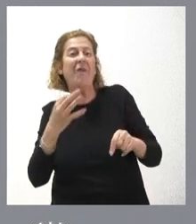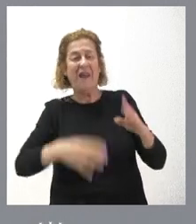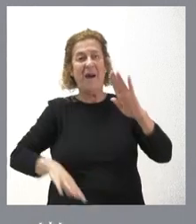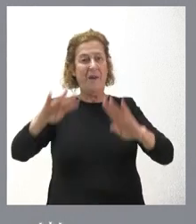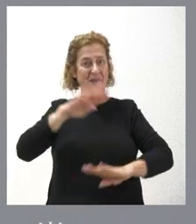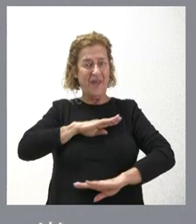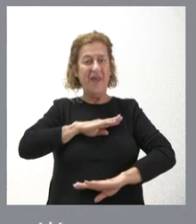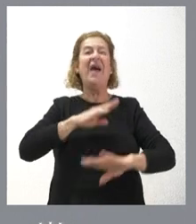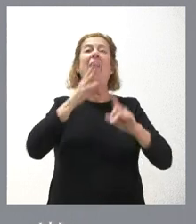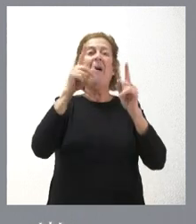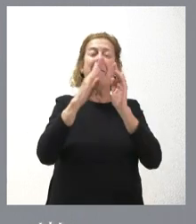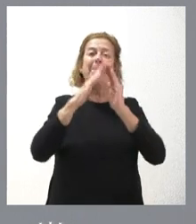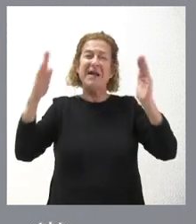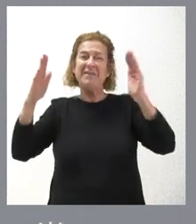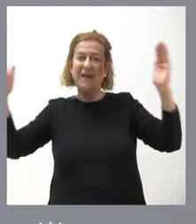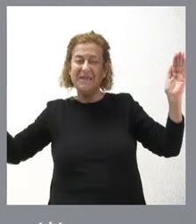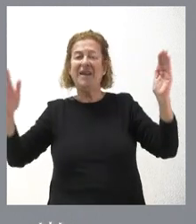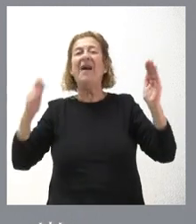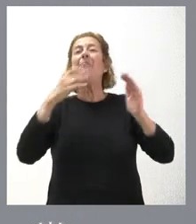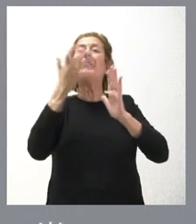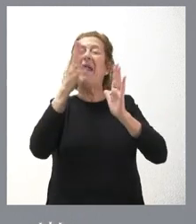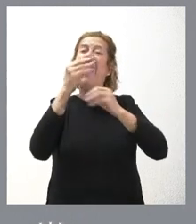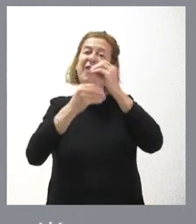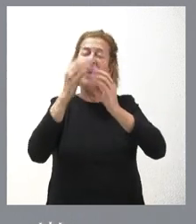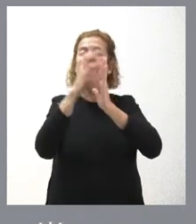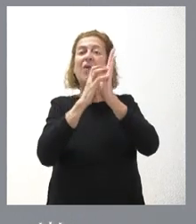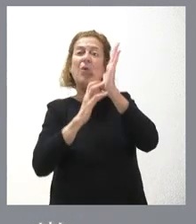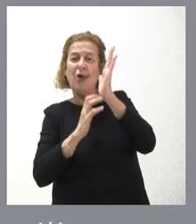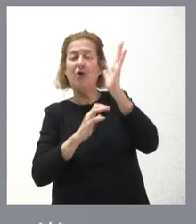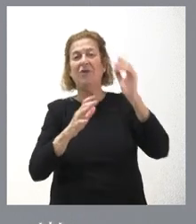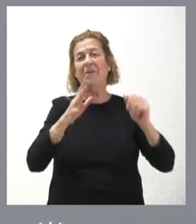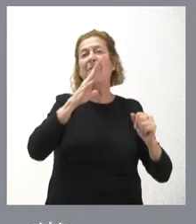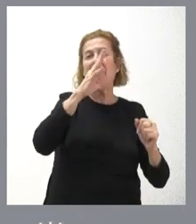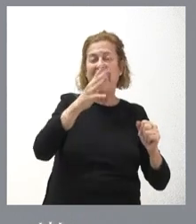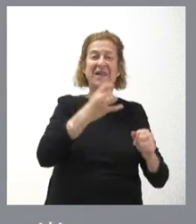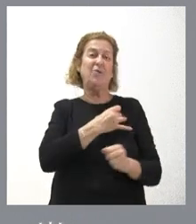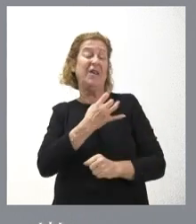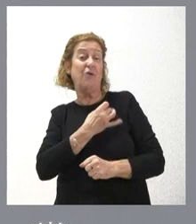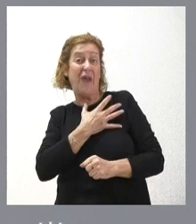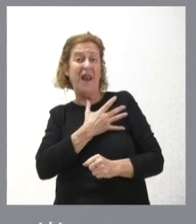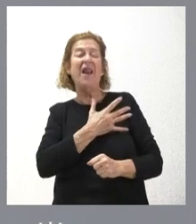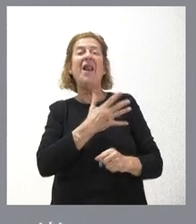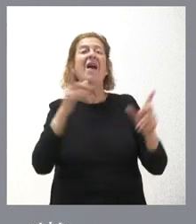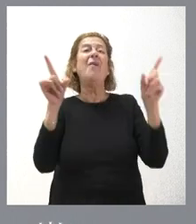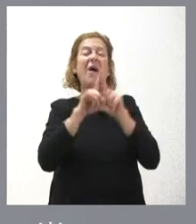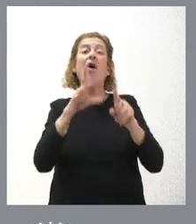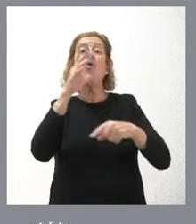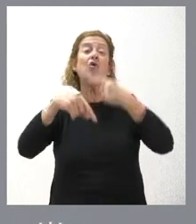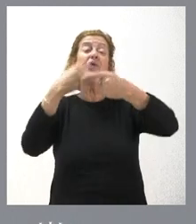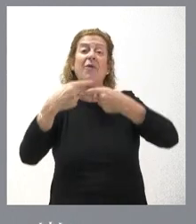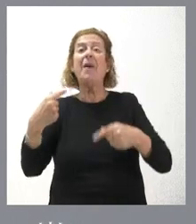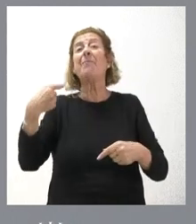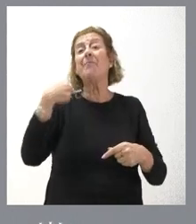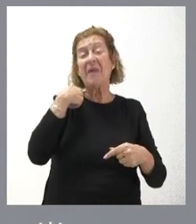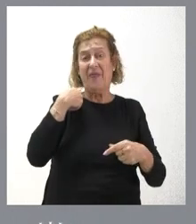extender algún tipo de deducciones en las contingencias comunes de seguridad social como consecuencia de de pérdidas